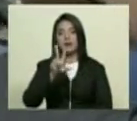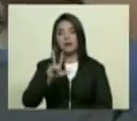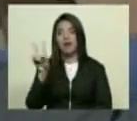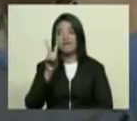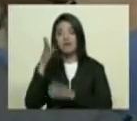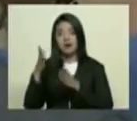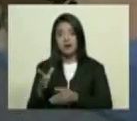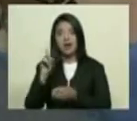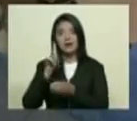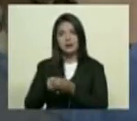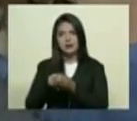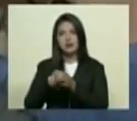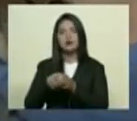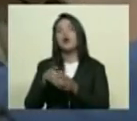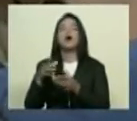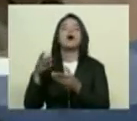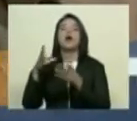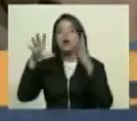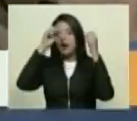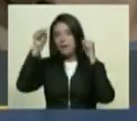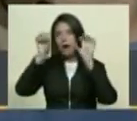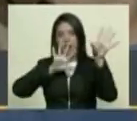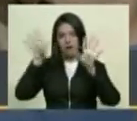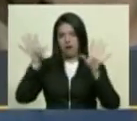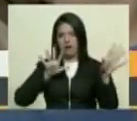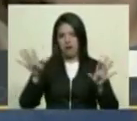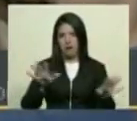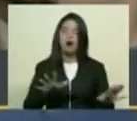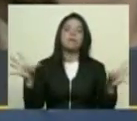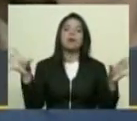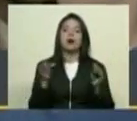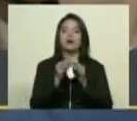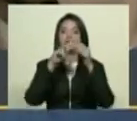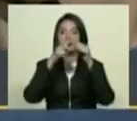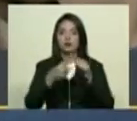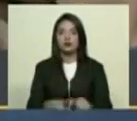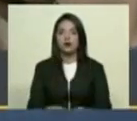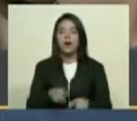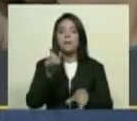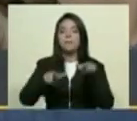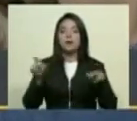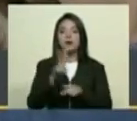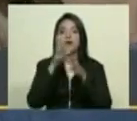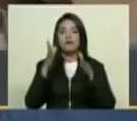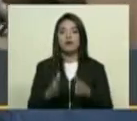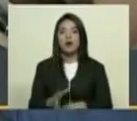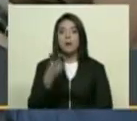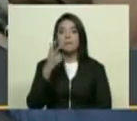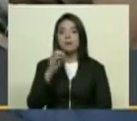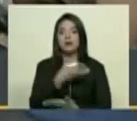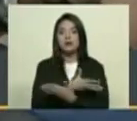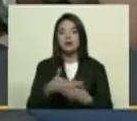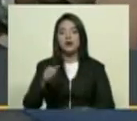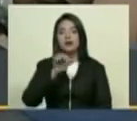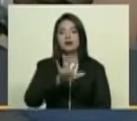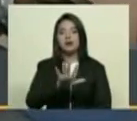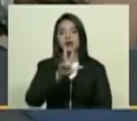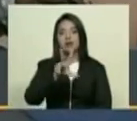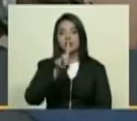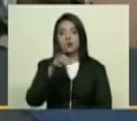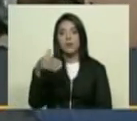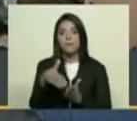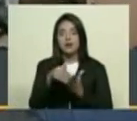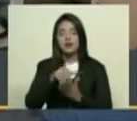inscritos en las representaciones diplomáticas en el exterior para un total de electores venezolanos de 20 millones 531 mil